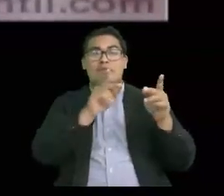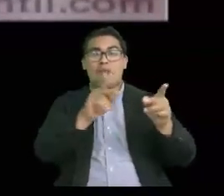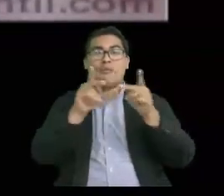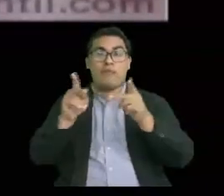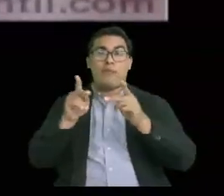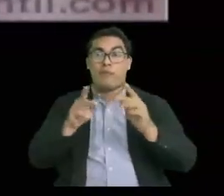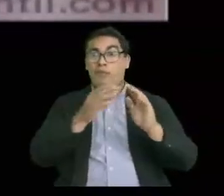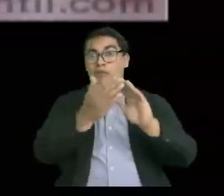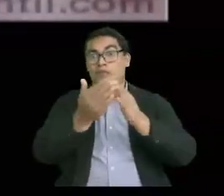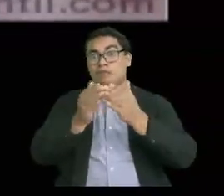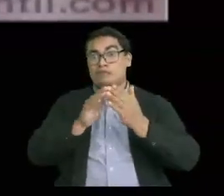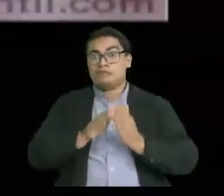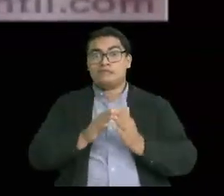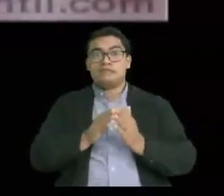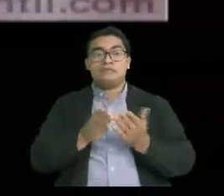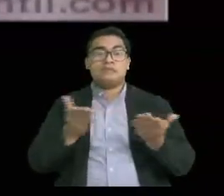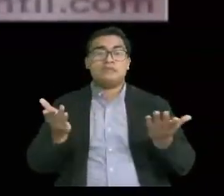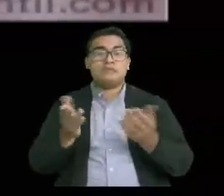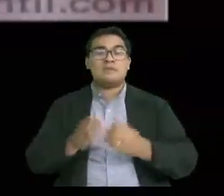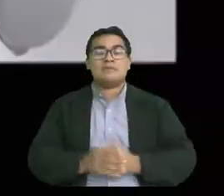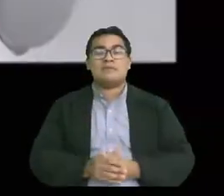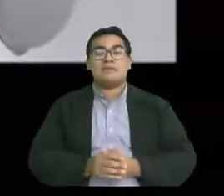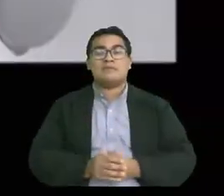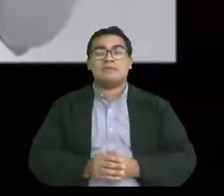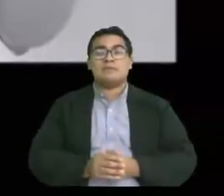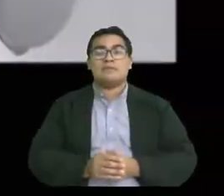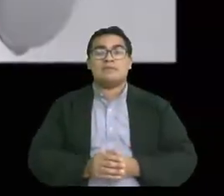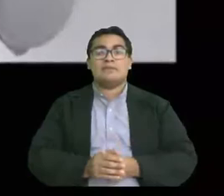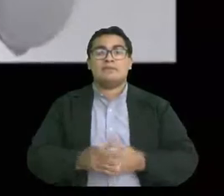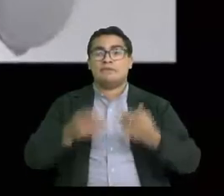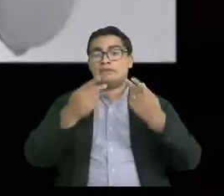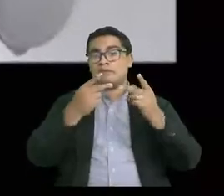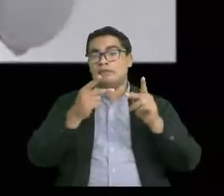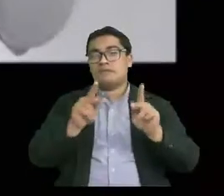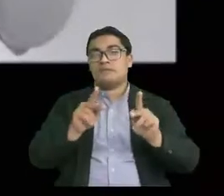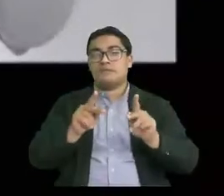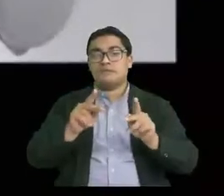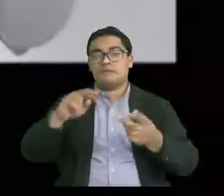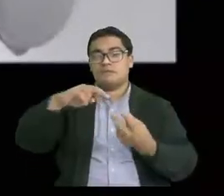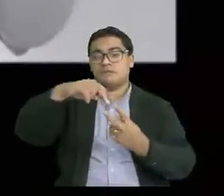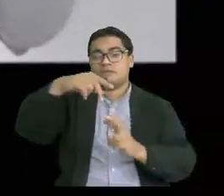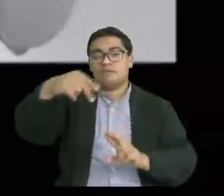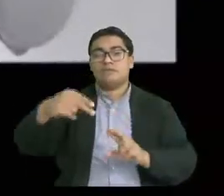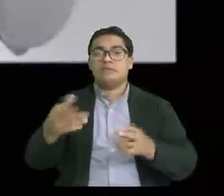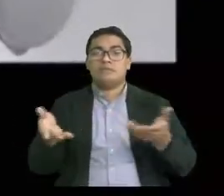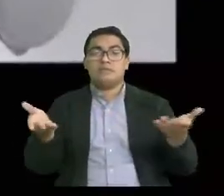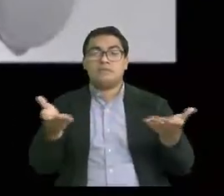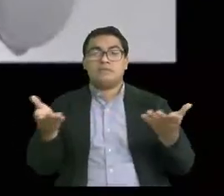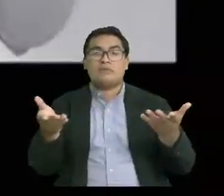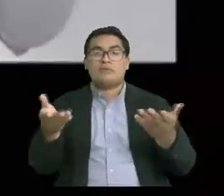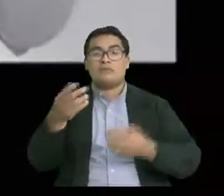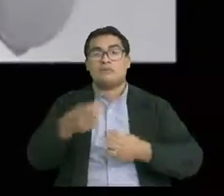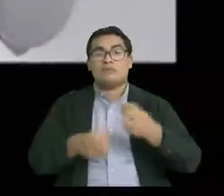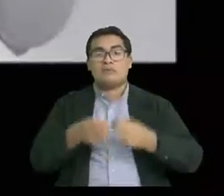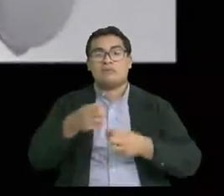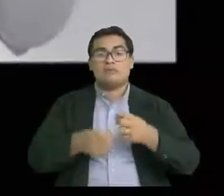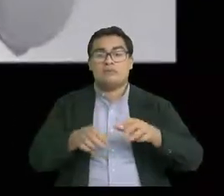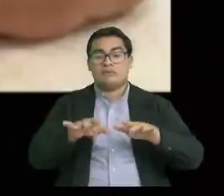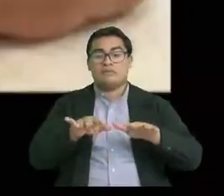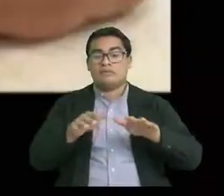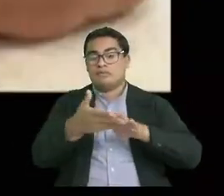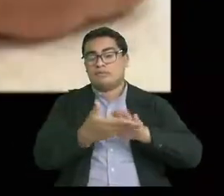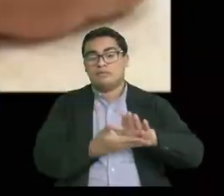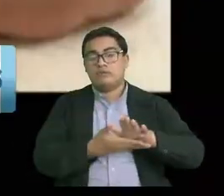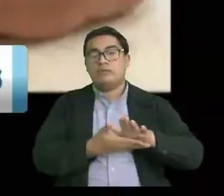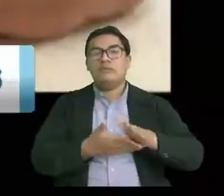todo el barrio, pues, sí, así tiene es. Que ver. Pero genéticamente, o ¿a qué origen tiene el pie plano?